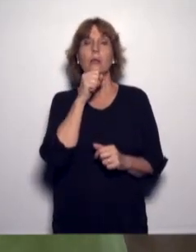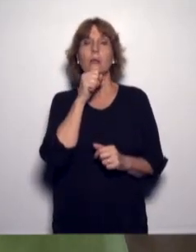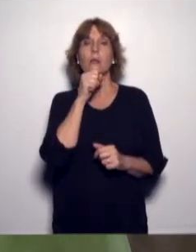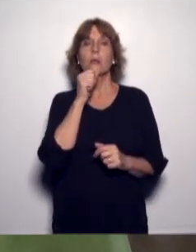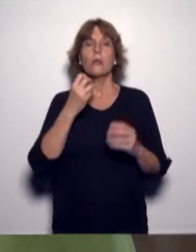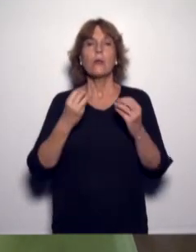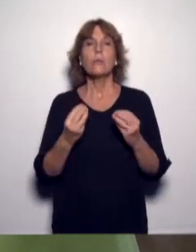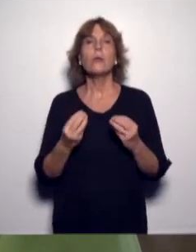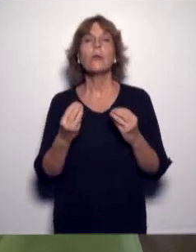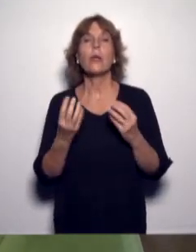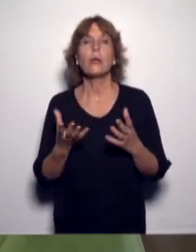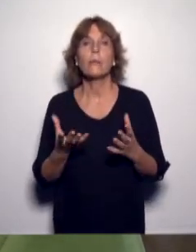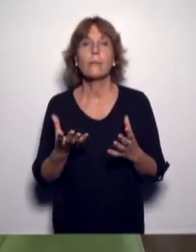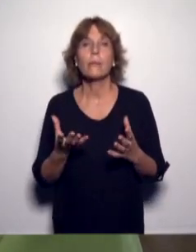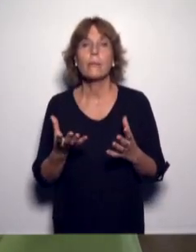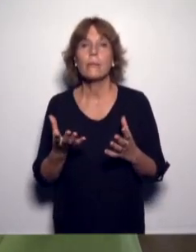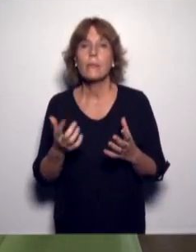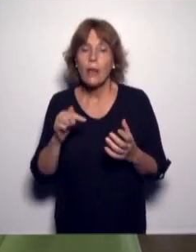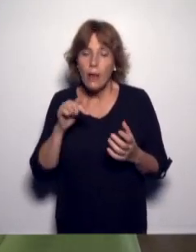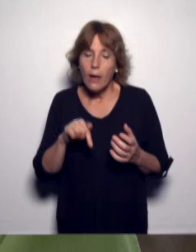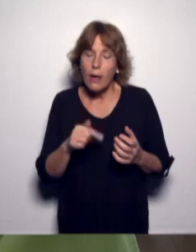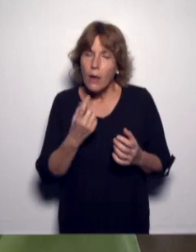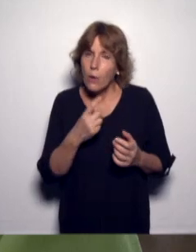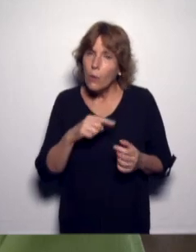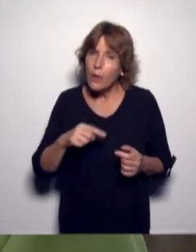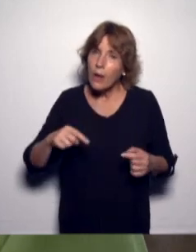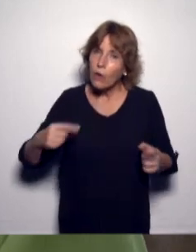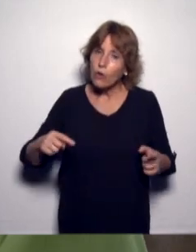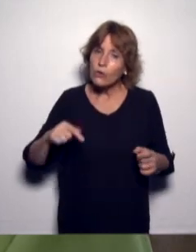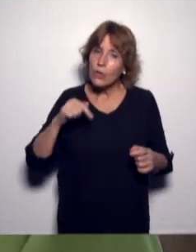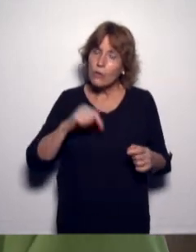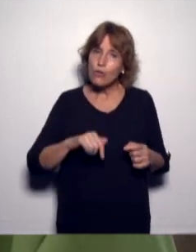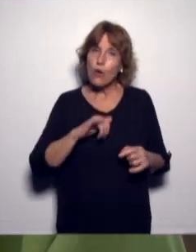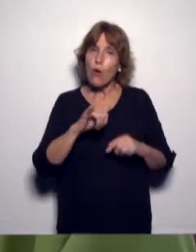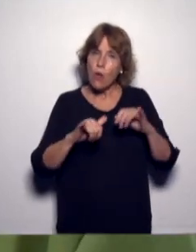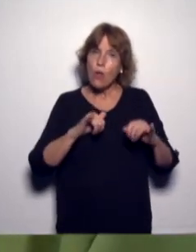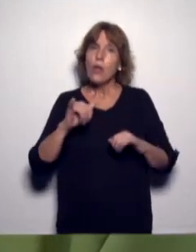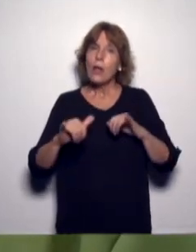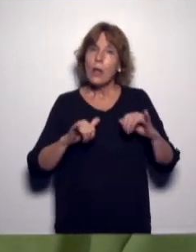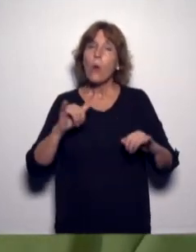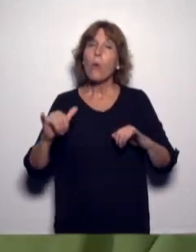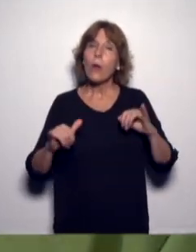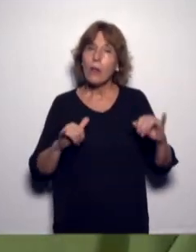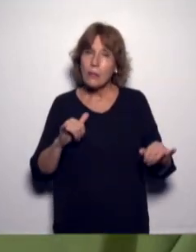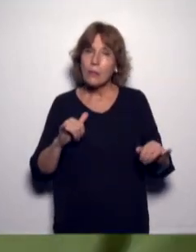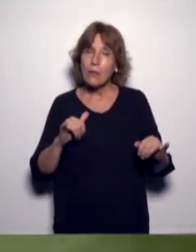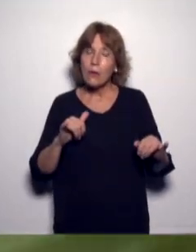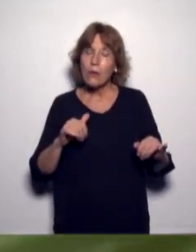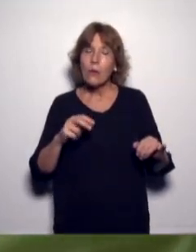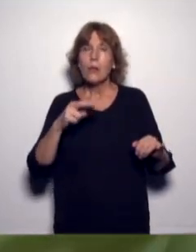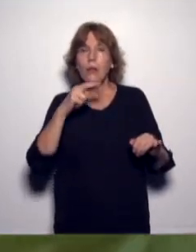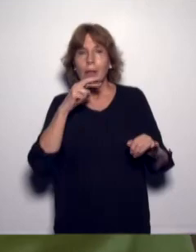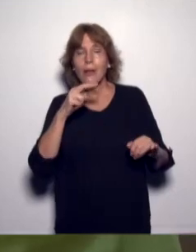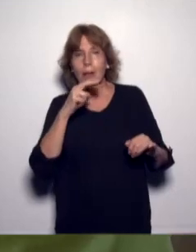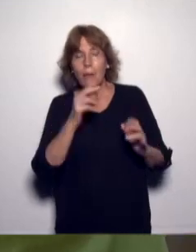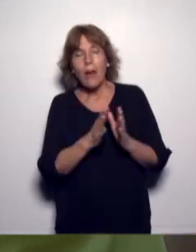Y acá hay un detallecito, se los digo porque el Evangelio de Marcos nos va a ir acompañando después